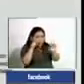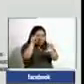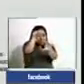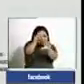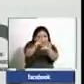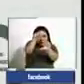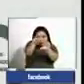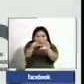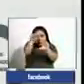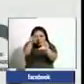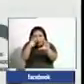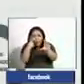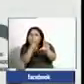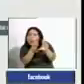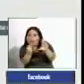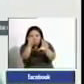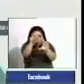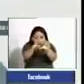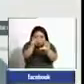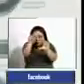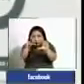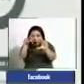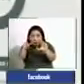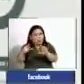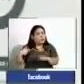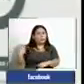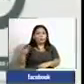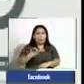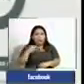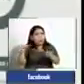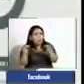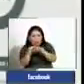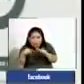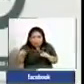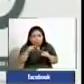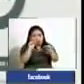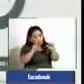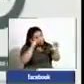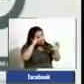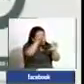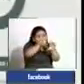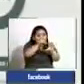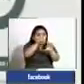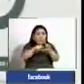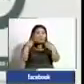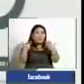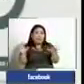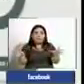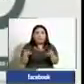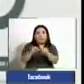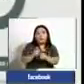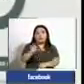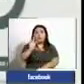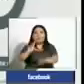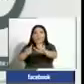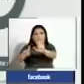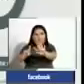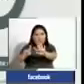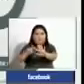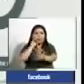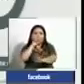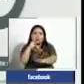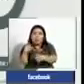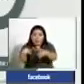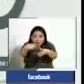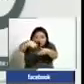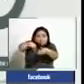en este sitio. Nosotros estamos accediendo como todos los ciudadanos, sí, y ahí tenemos ya el número de casos que ha llegado a 46 según el último